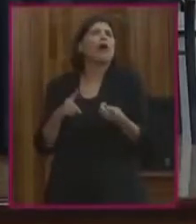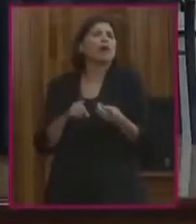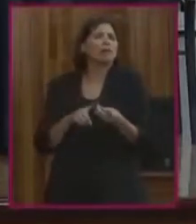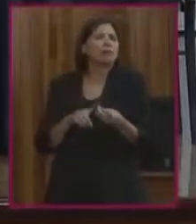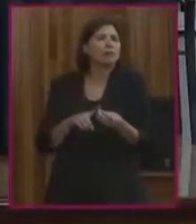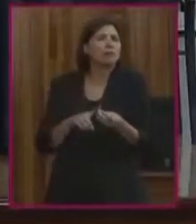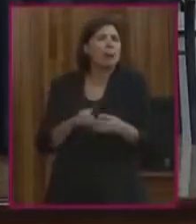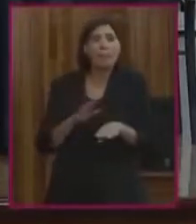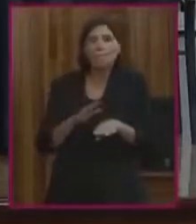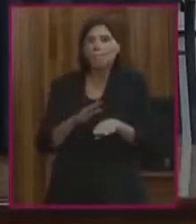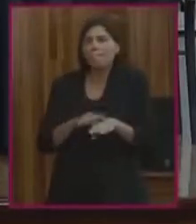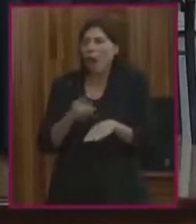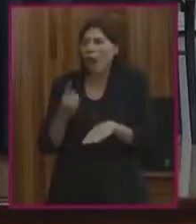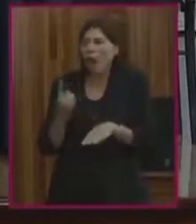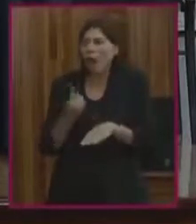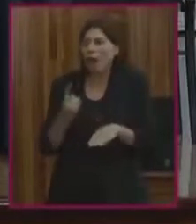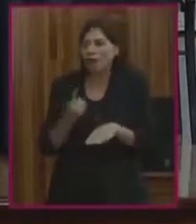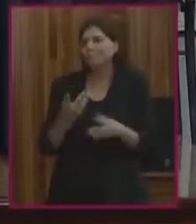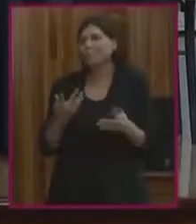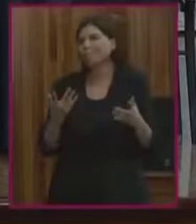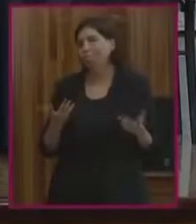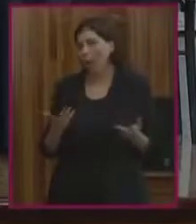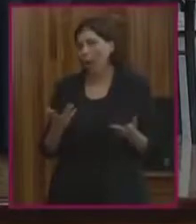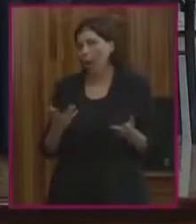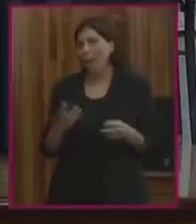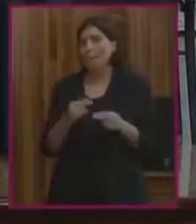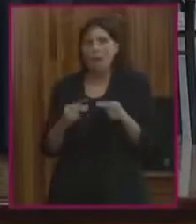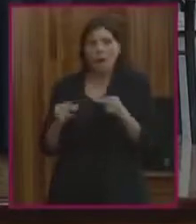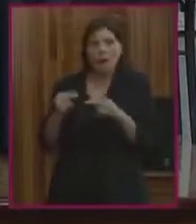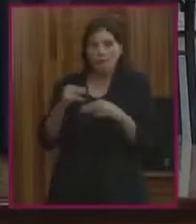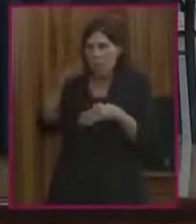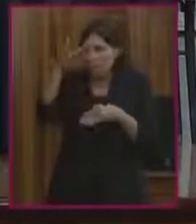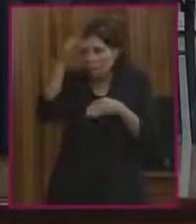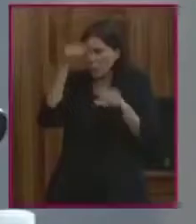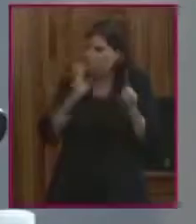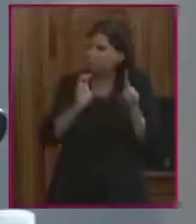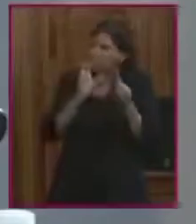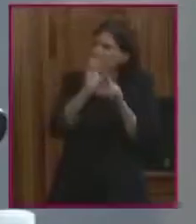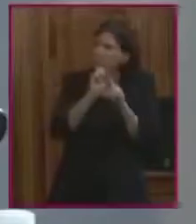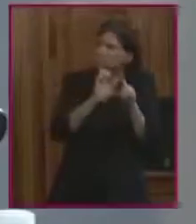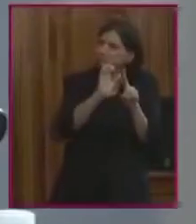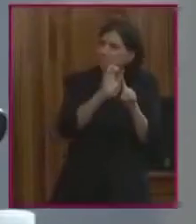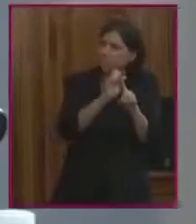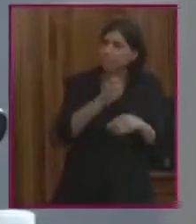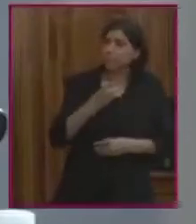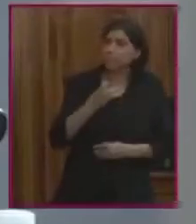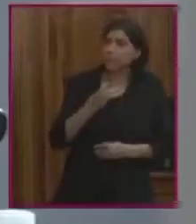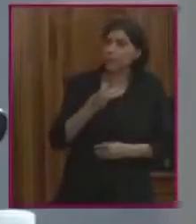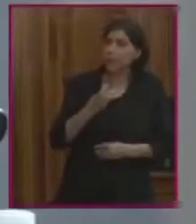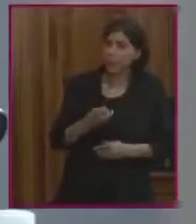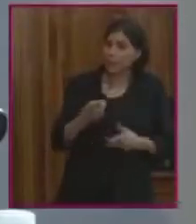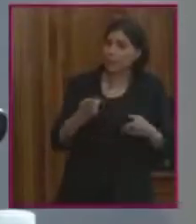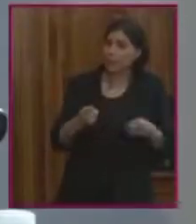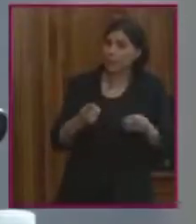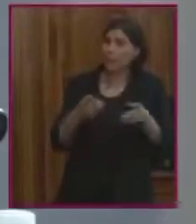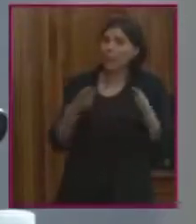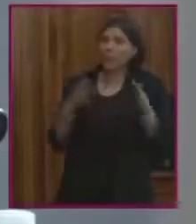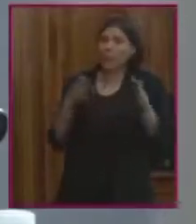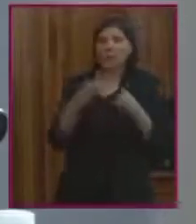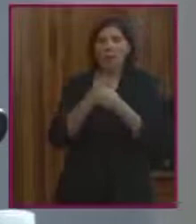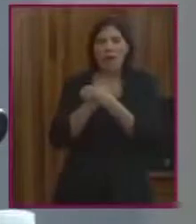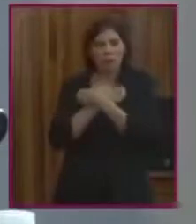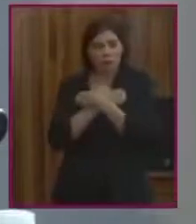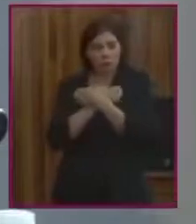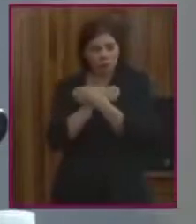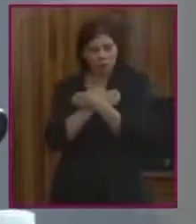qué? Bueno, pues para alcanzar los más altos niveles de aprendizaje, y estos se concentran en la educación superior, en el